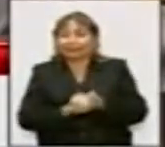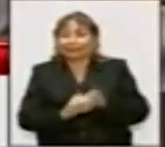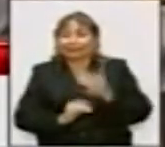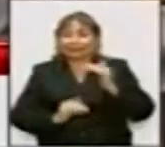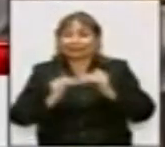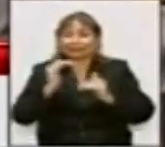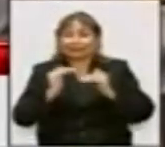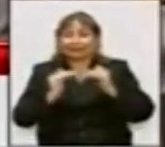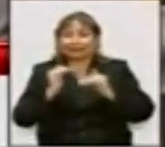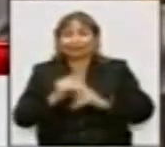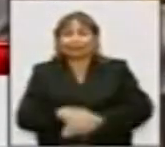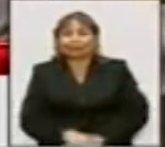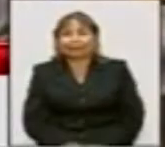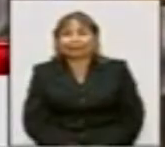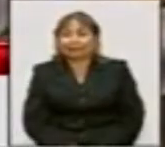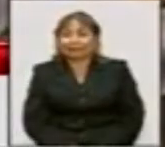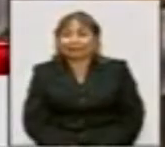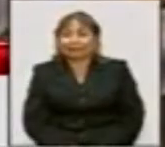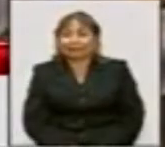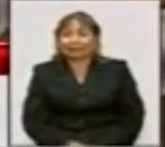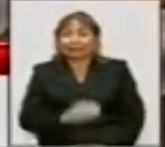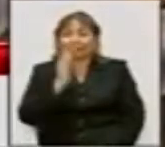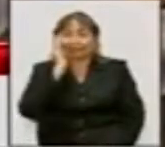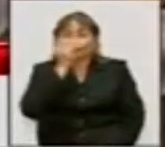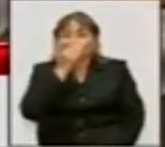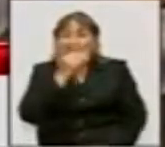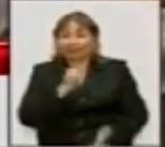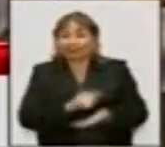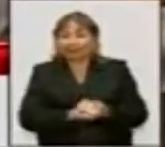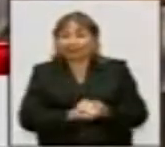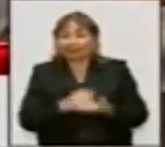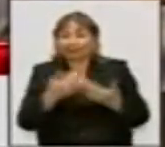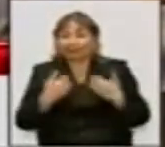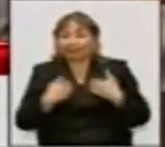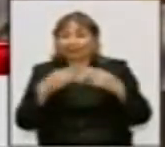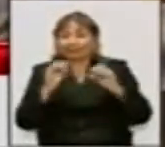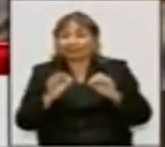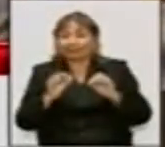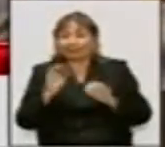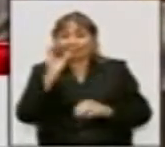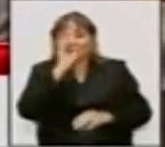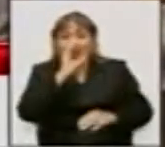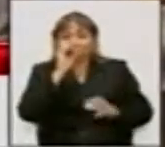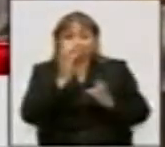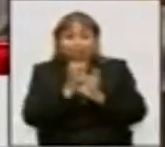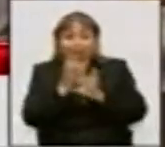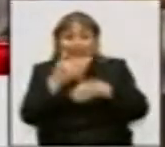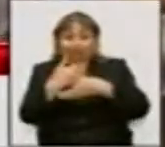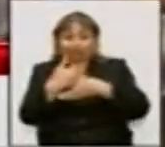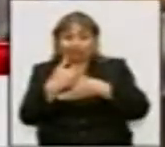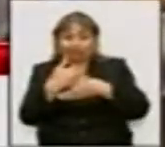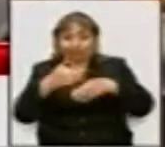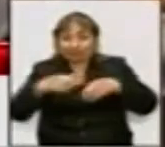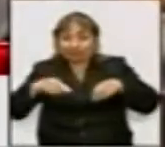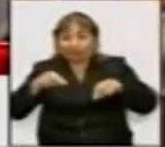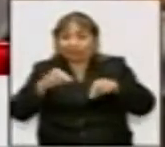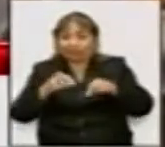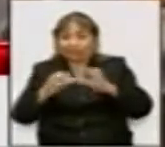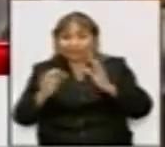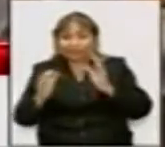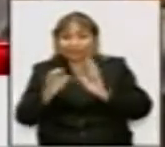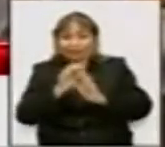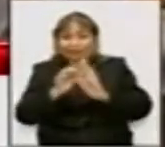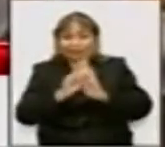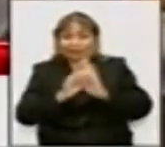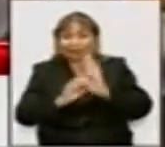equilibrar entonces me parece que el parlamento debe en este momento buscar una forma mediante la reforma constitucional